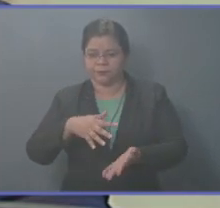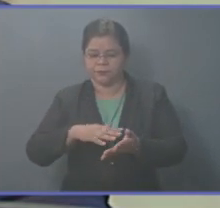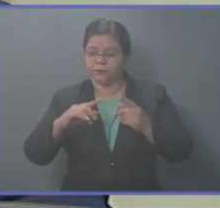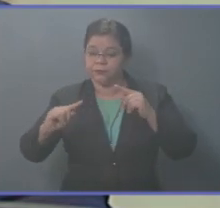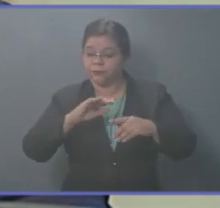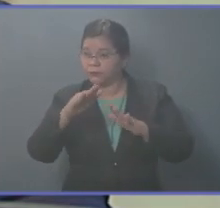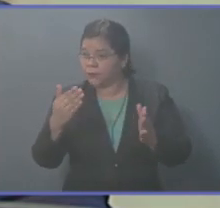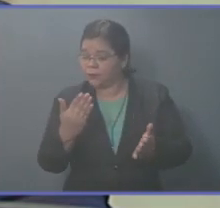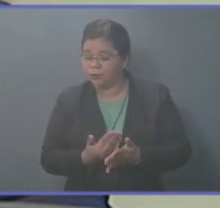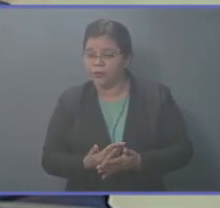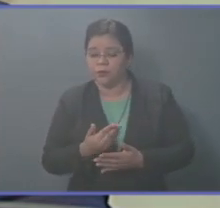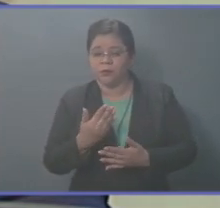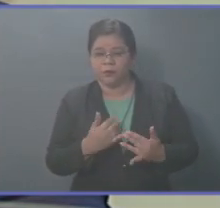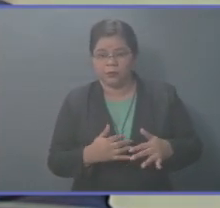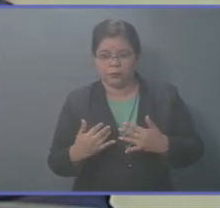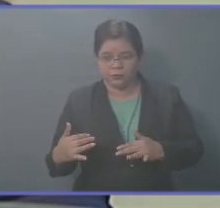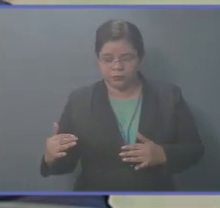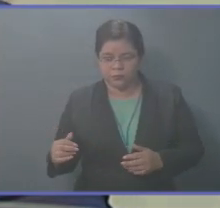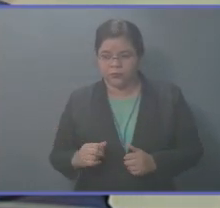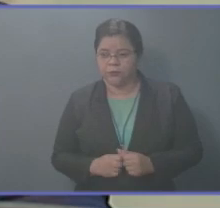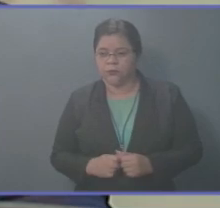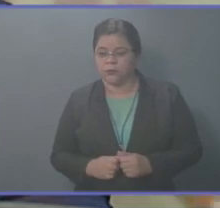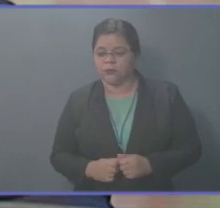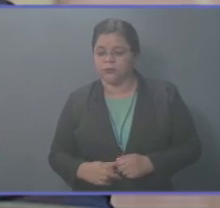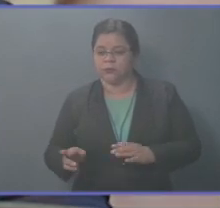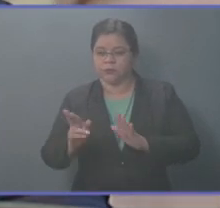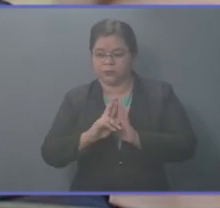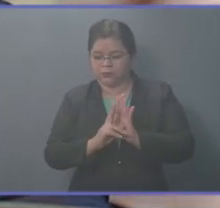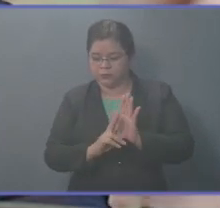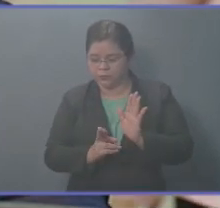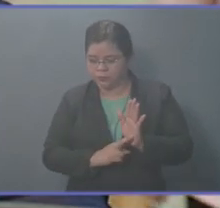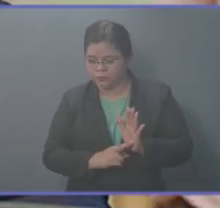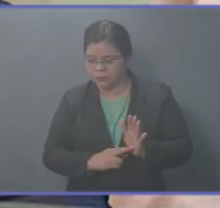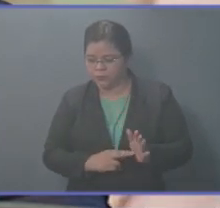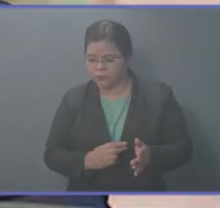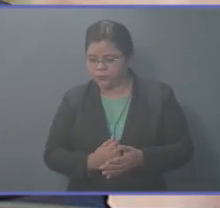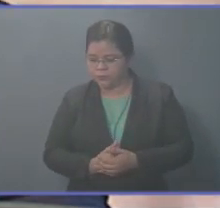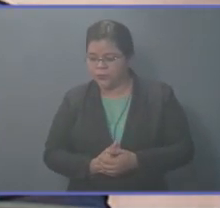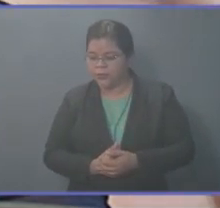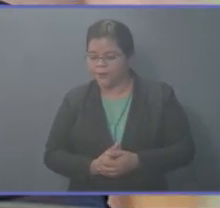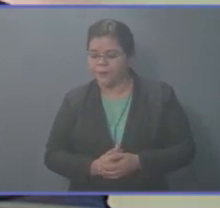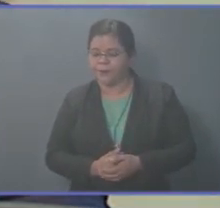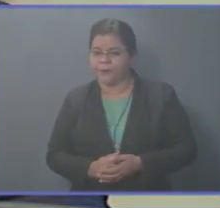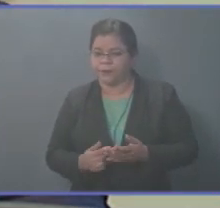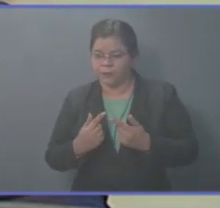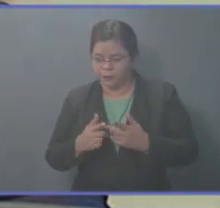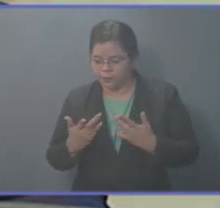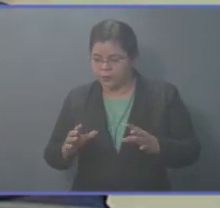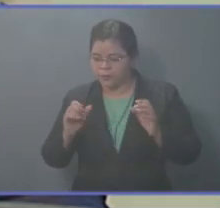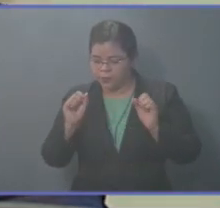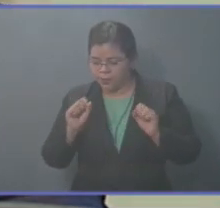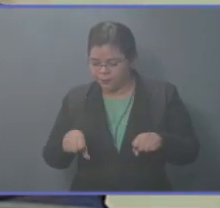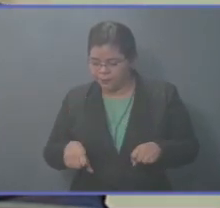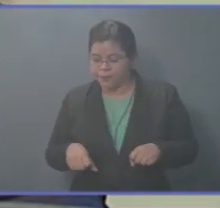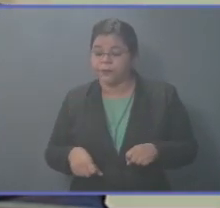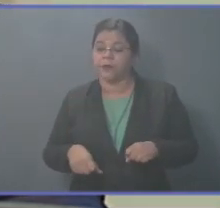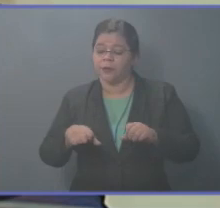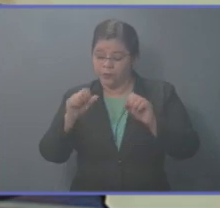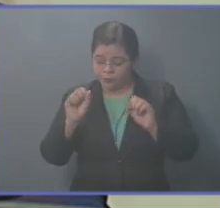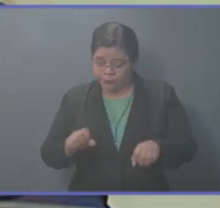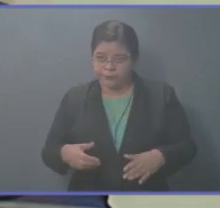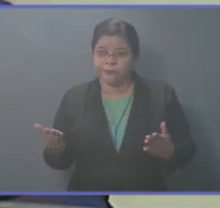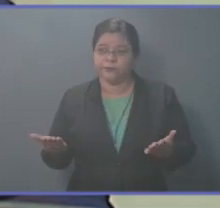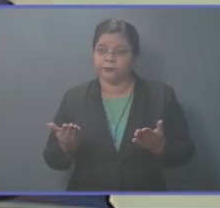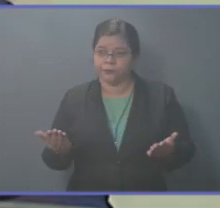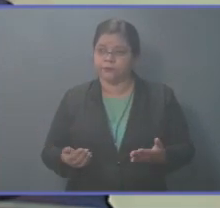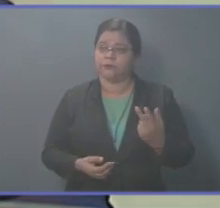los eventuales actos o normas que previsiblemente pueden llegar a existir.